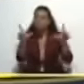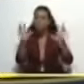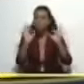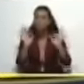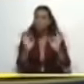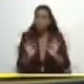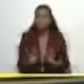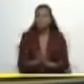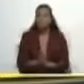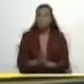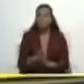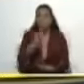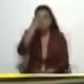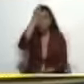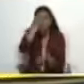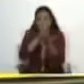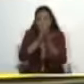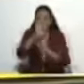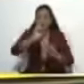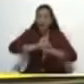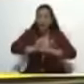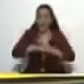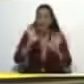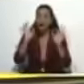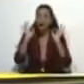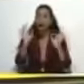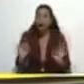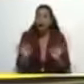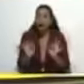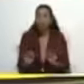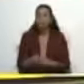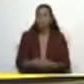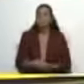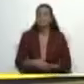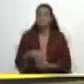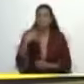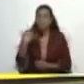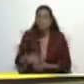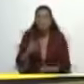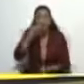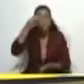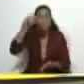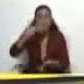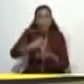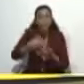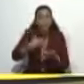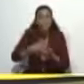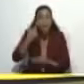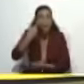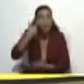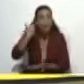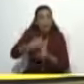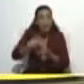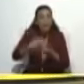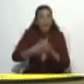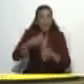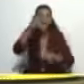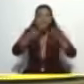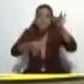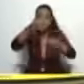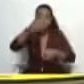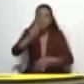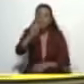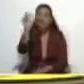Y doy fe absoluta de todas las pruebas que ha presentado la